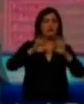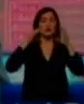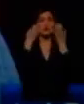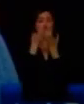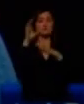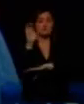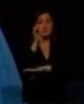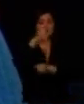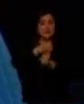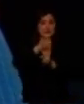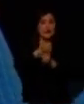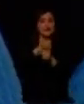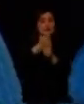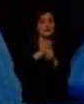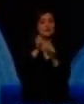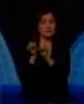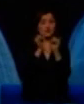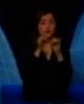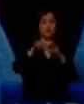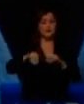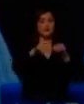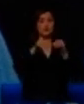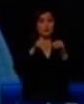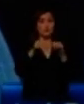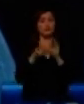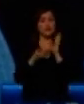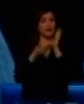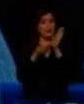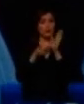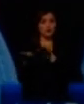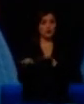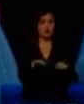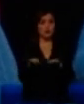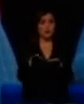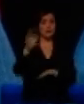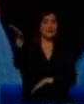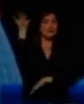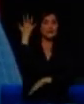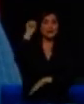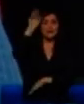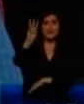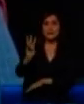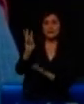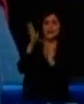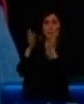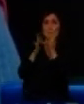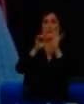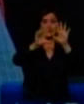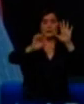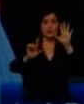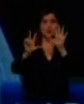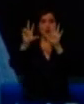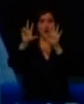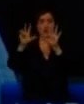los territorios. Pero se mantiene el hecho de que ante un sismo del 16 de abril, en donde ya se liberó una energía,